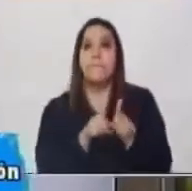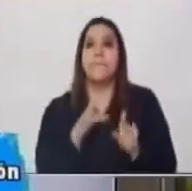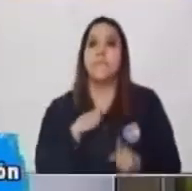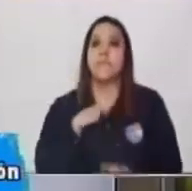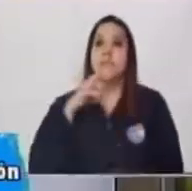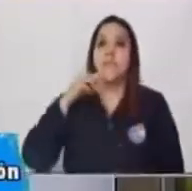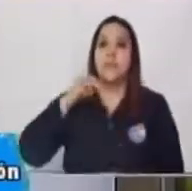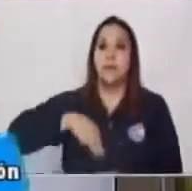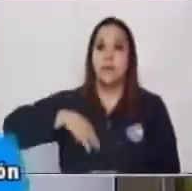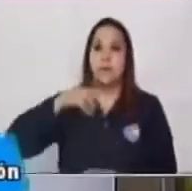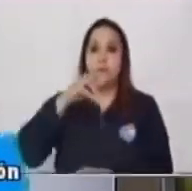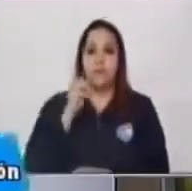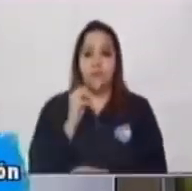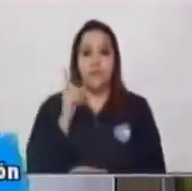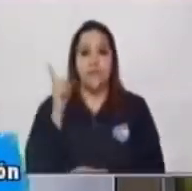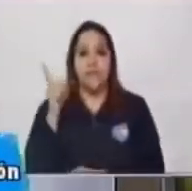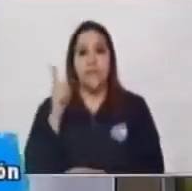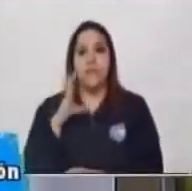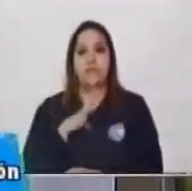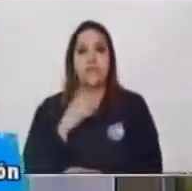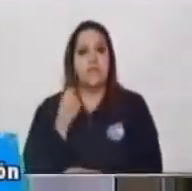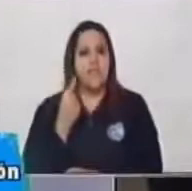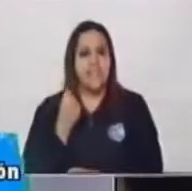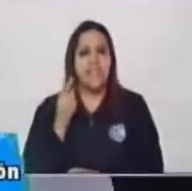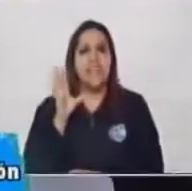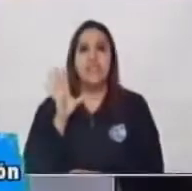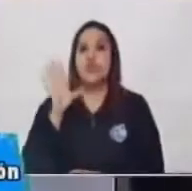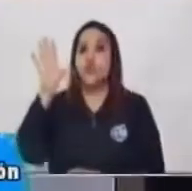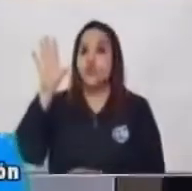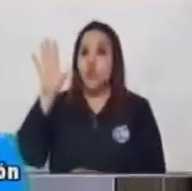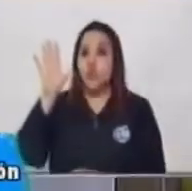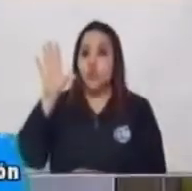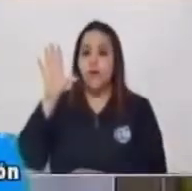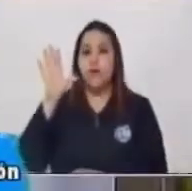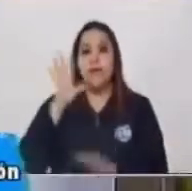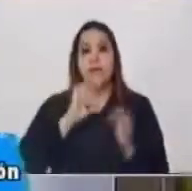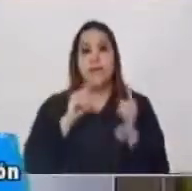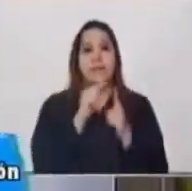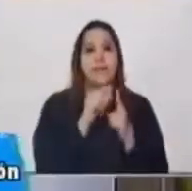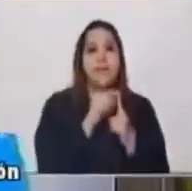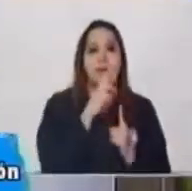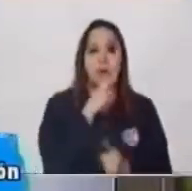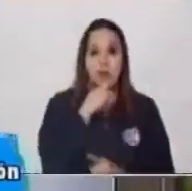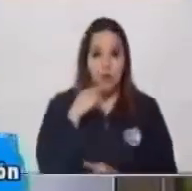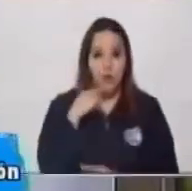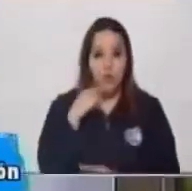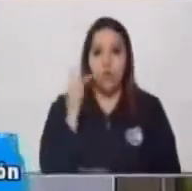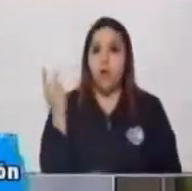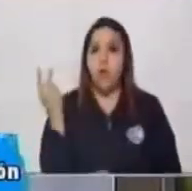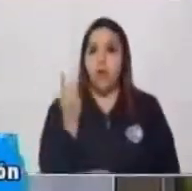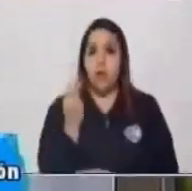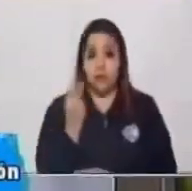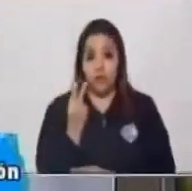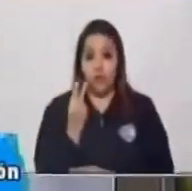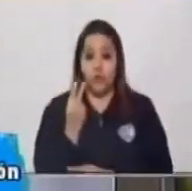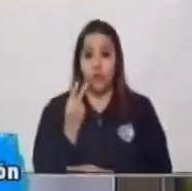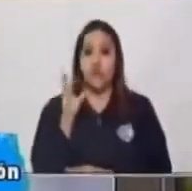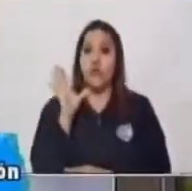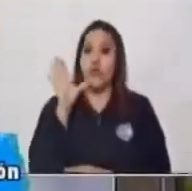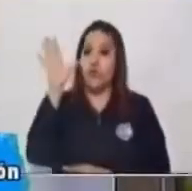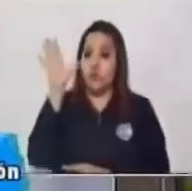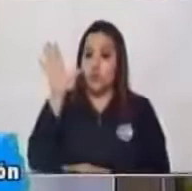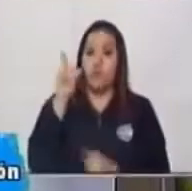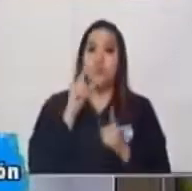palabra su y la palabra rojo? Estas dos palabras van a ser los modificadores directos, porque están